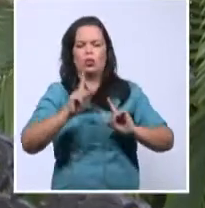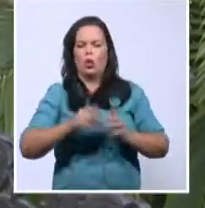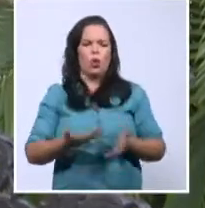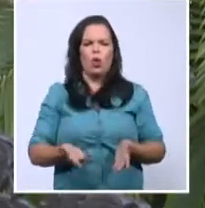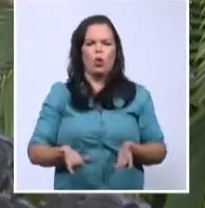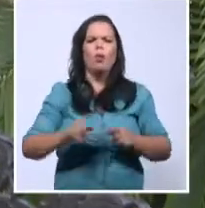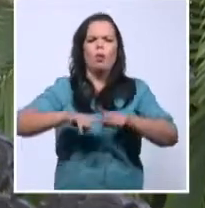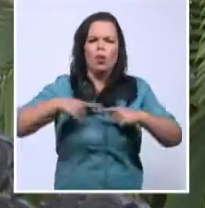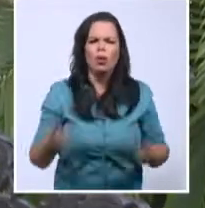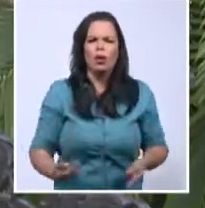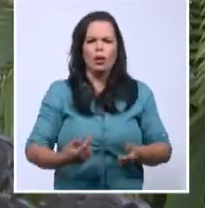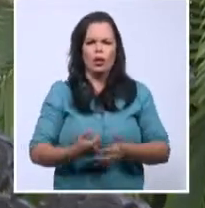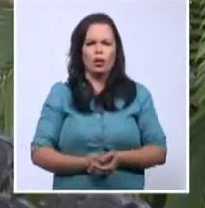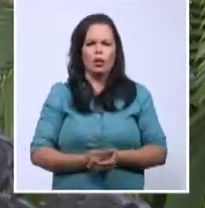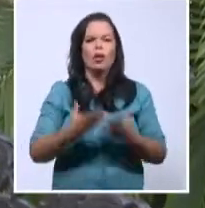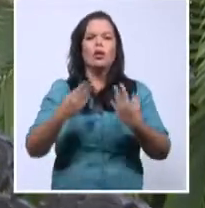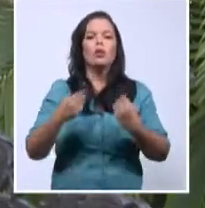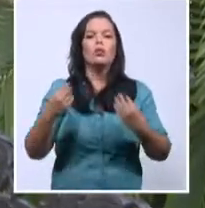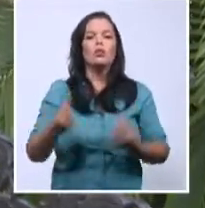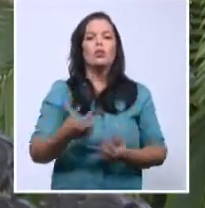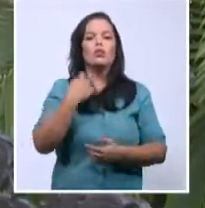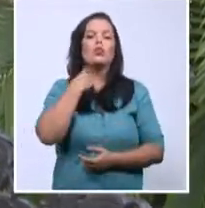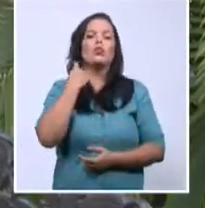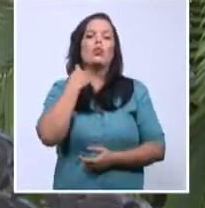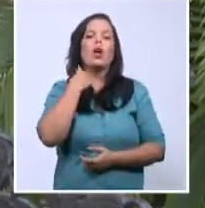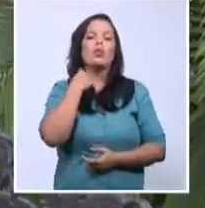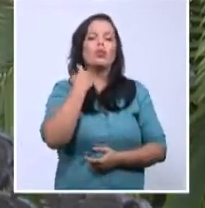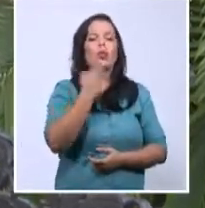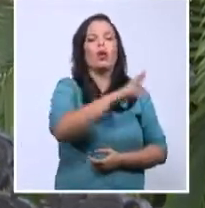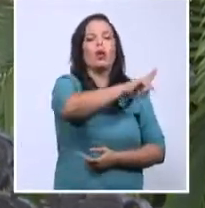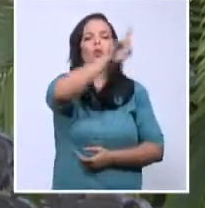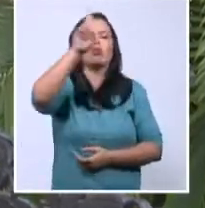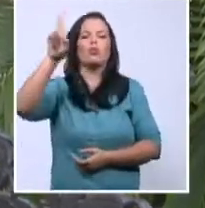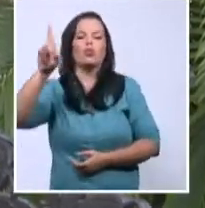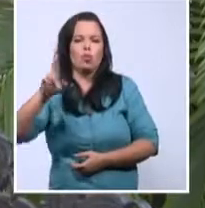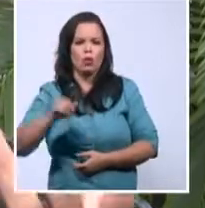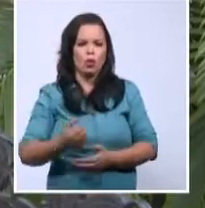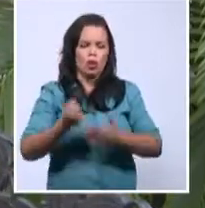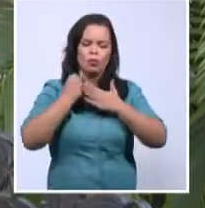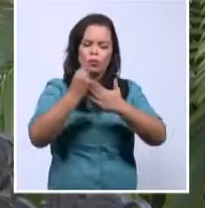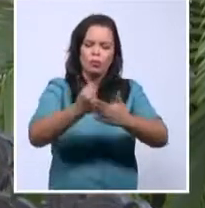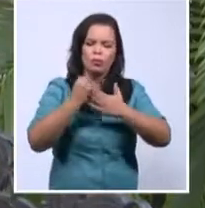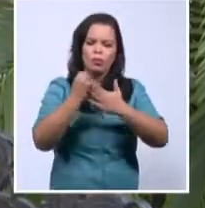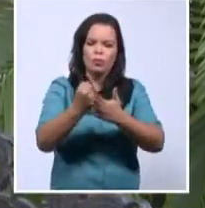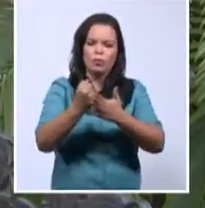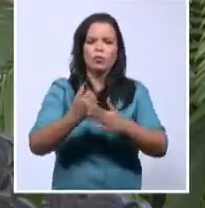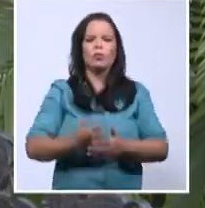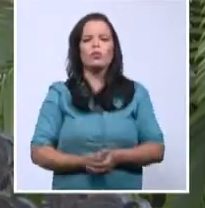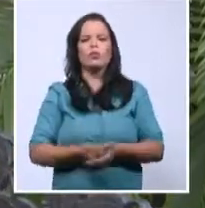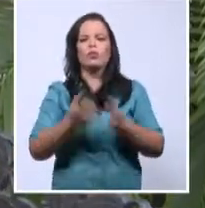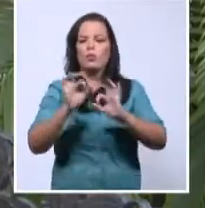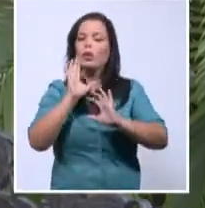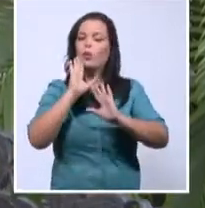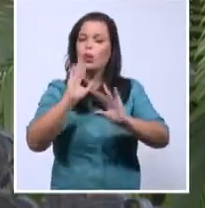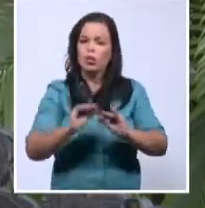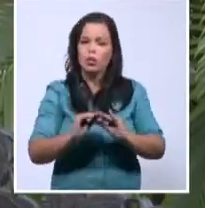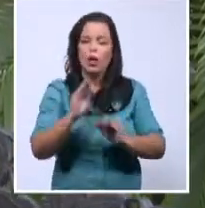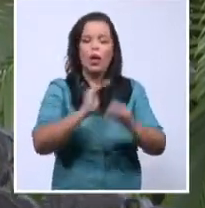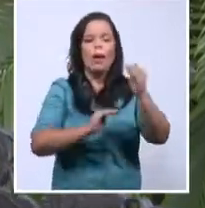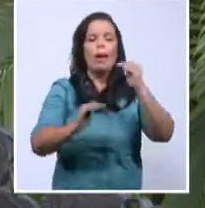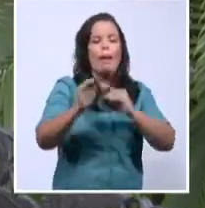de estos años de revolución clara y diáfana, y hemos declarado y reiterado que estamos abiertos, o sea, el Ministerio de Cultura lo ha reiterado,